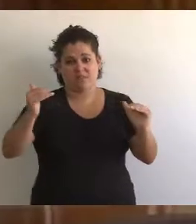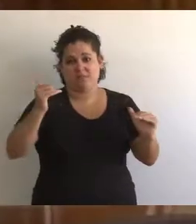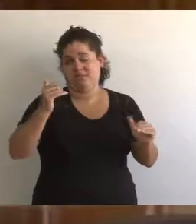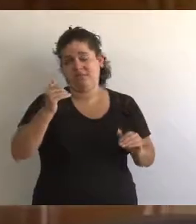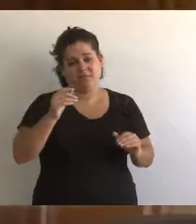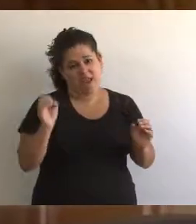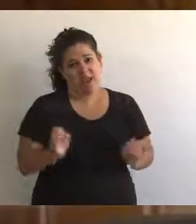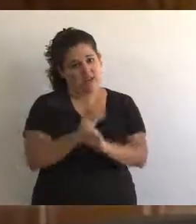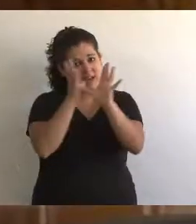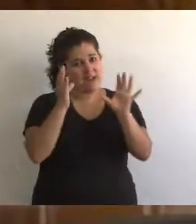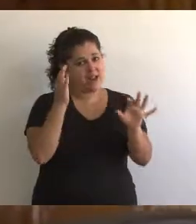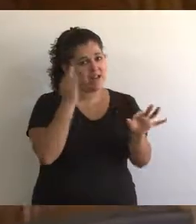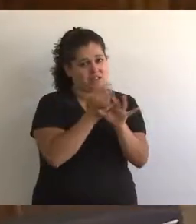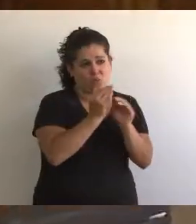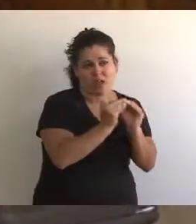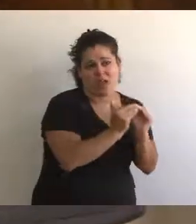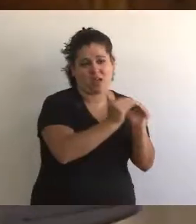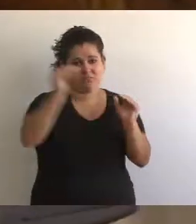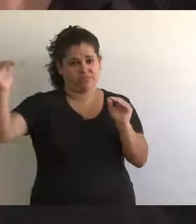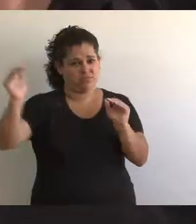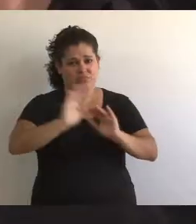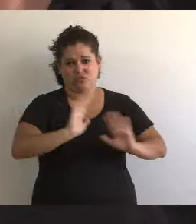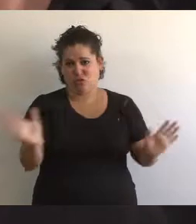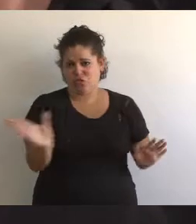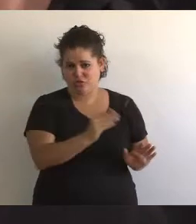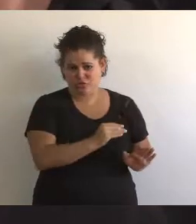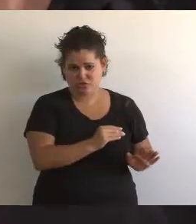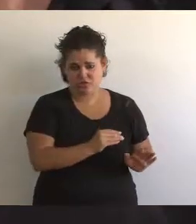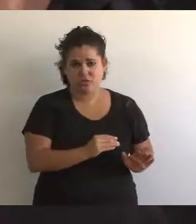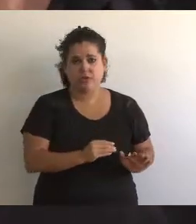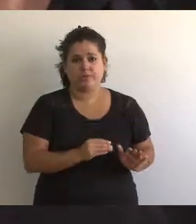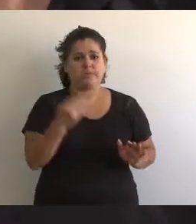todos los niveles. Primero aclarar eso, ¿no? A todos los niveles